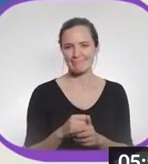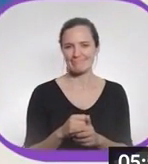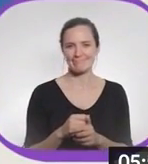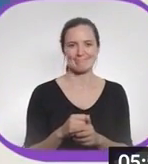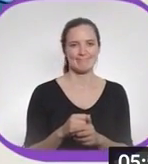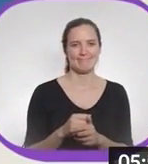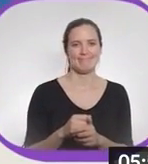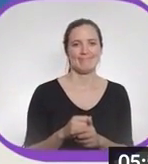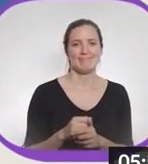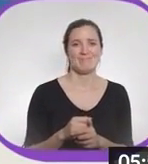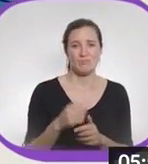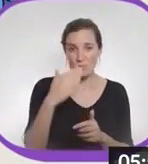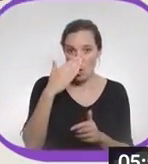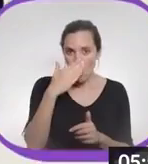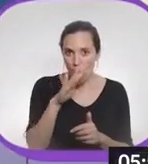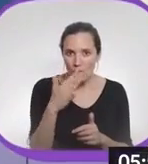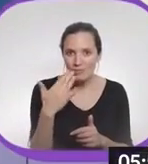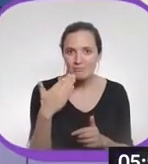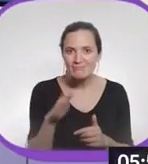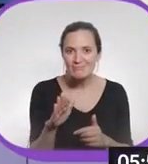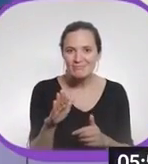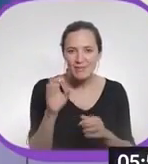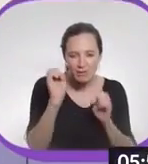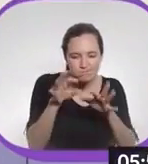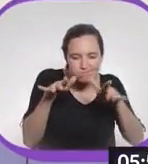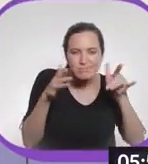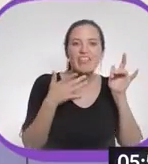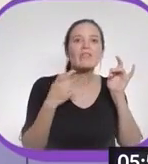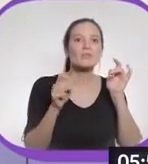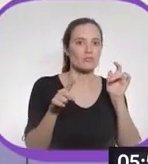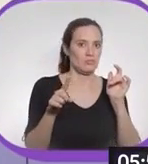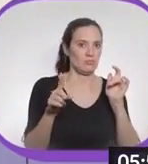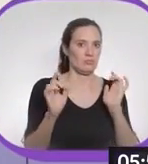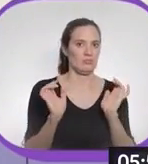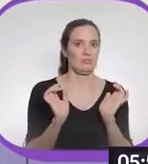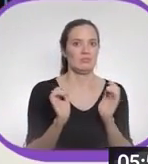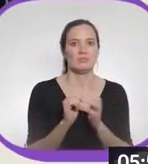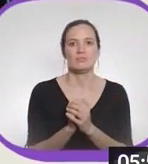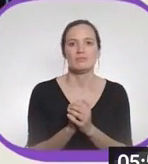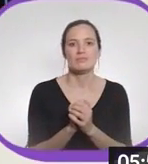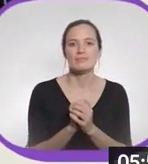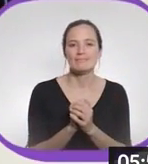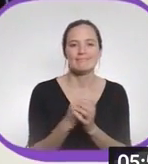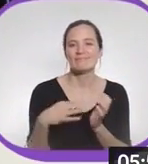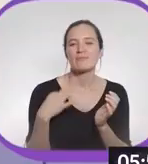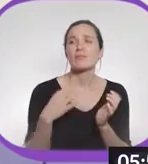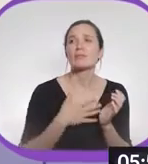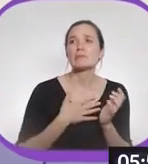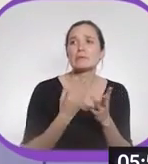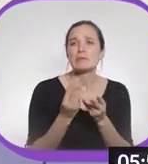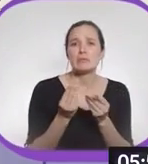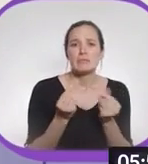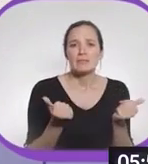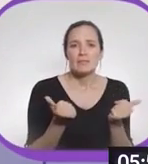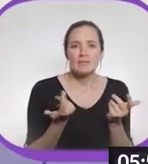¡Ah! ¡Es la última vez que desafío tus deseos y expreso mi opinión! ¡Deseo en camino! Justin. Creo que mi vida ha terminado.